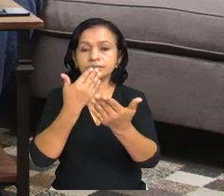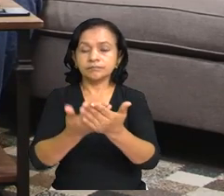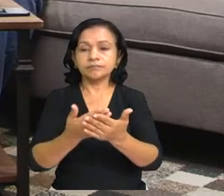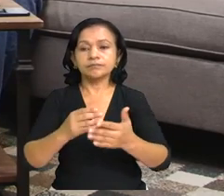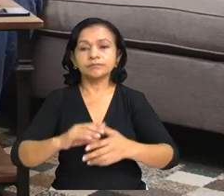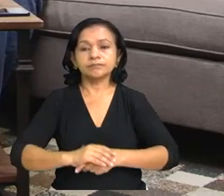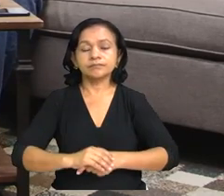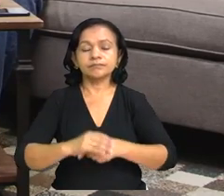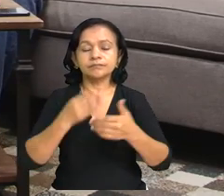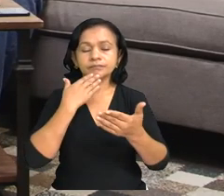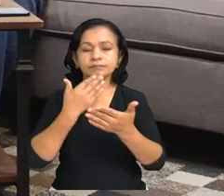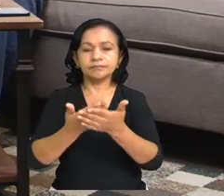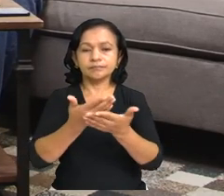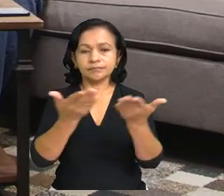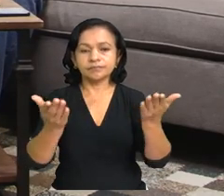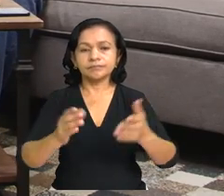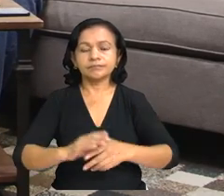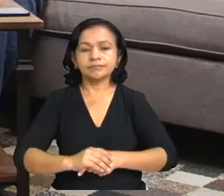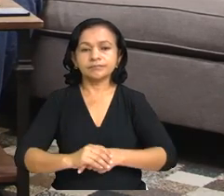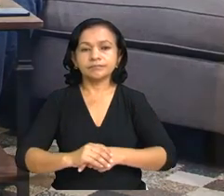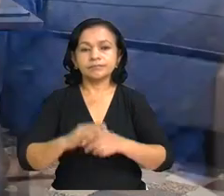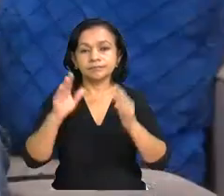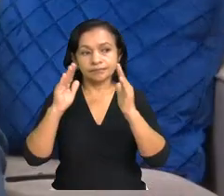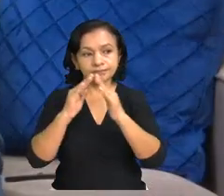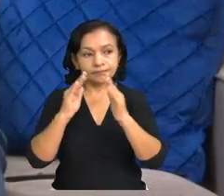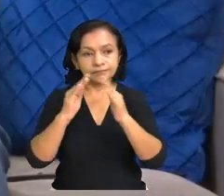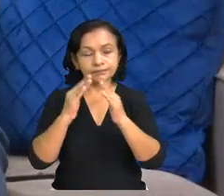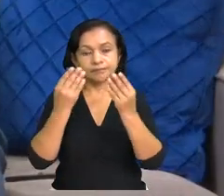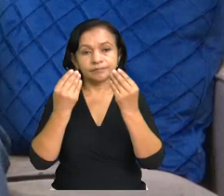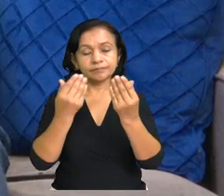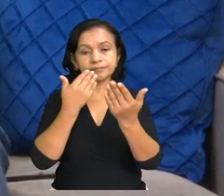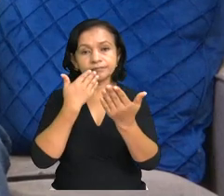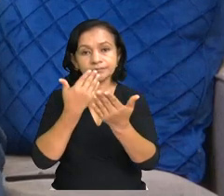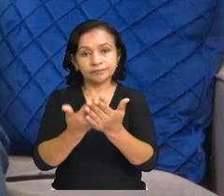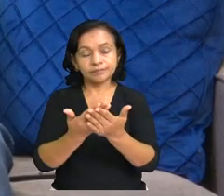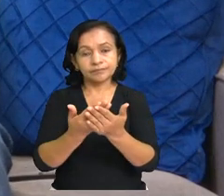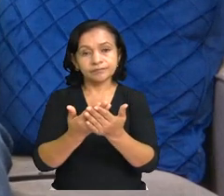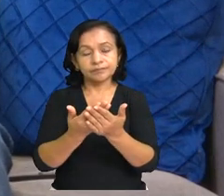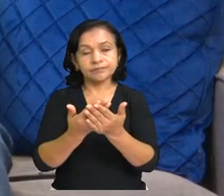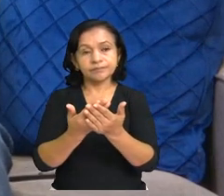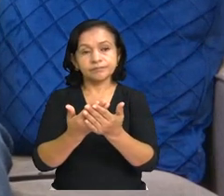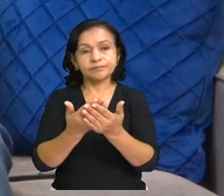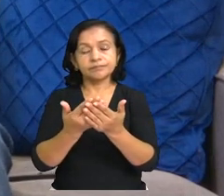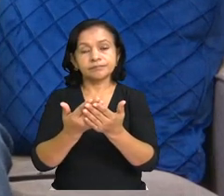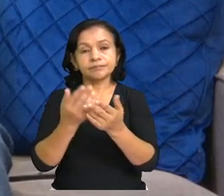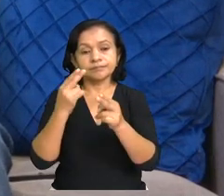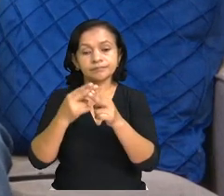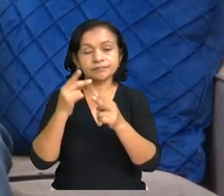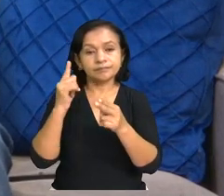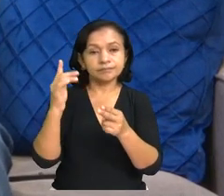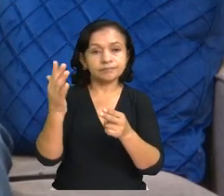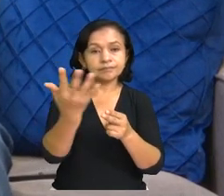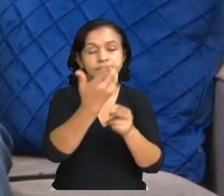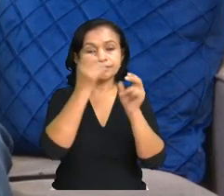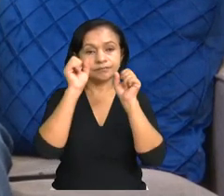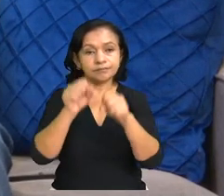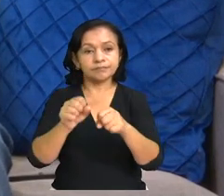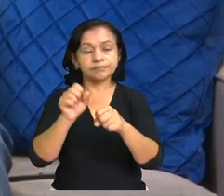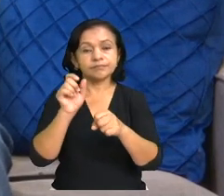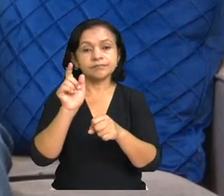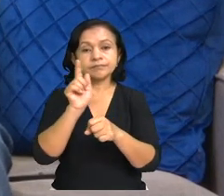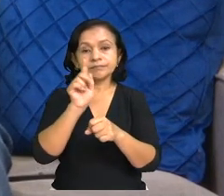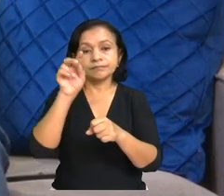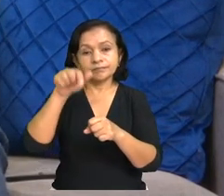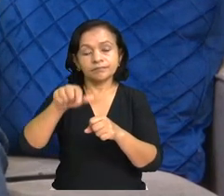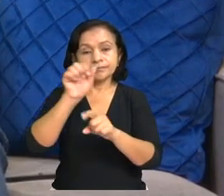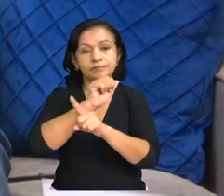acompañado. Gracias a ustedes. Y a usted que está en su hogar, también muchísimas gracias por habernos acompañado. A nombre de todo el equipo que hace posible la transmisión de su programa